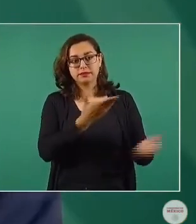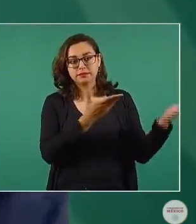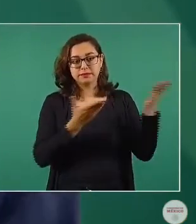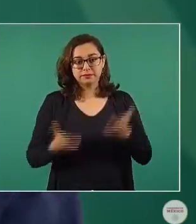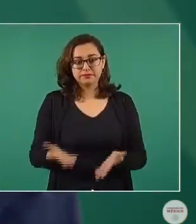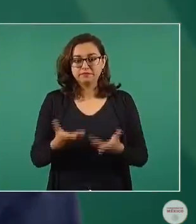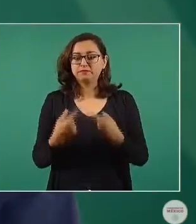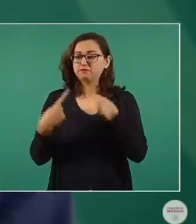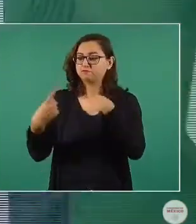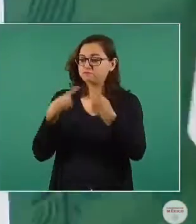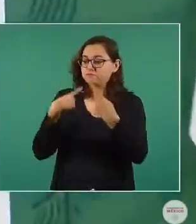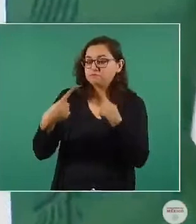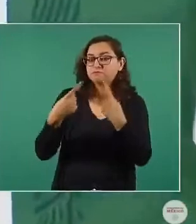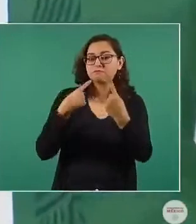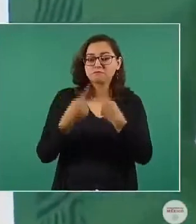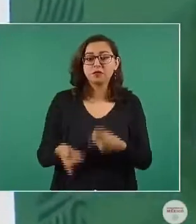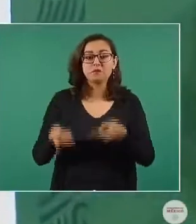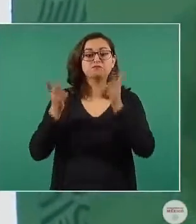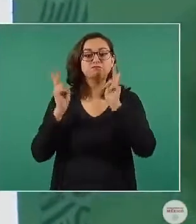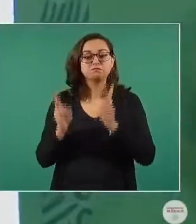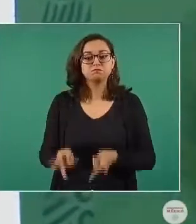y hablamos